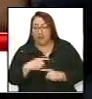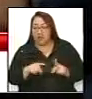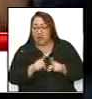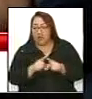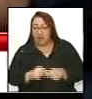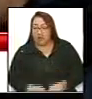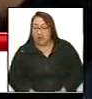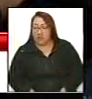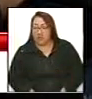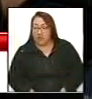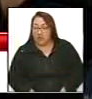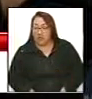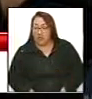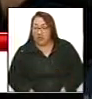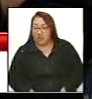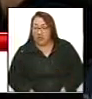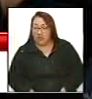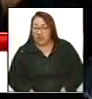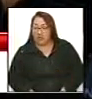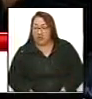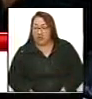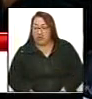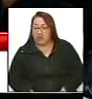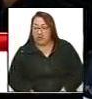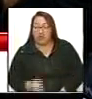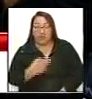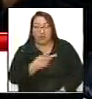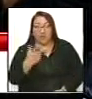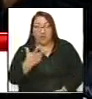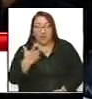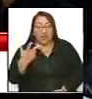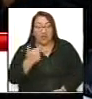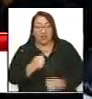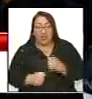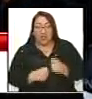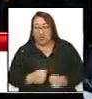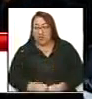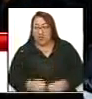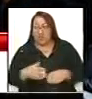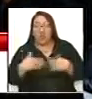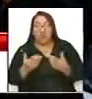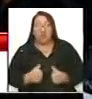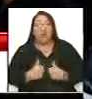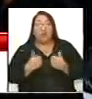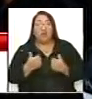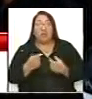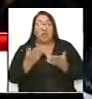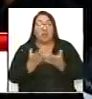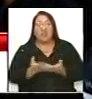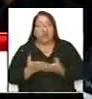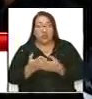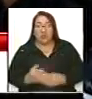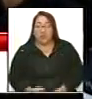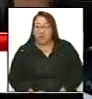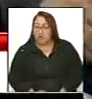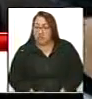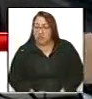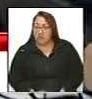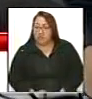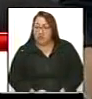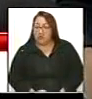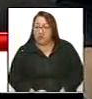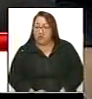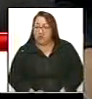también debo decir que desde hace 33 años dedico mi vida al estudio,